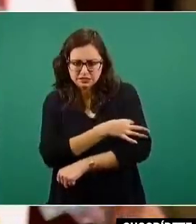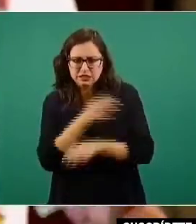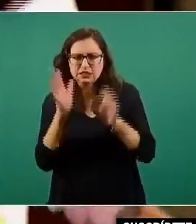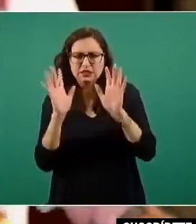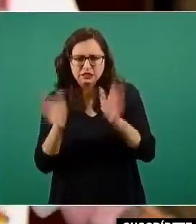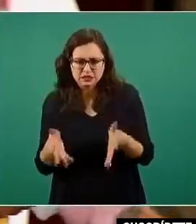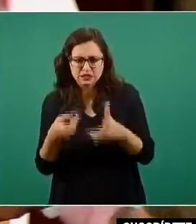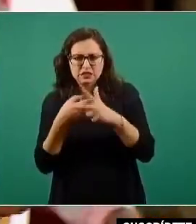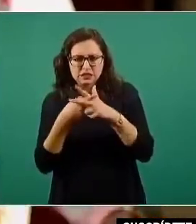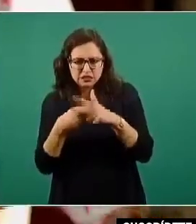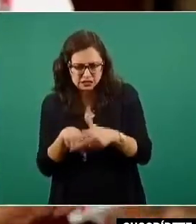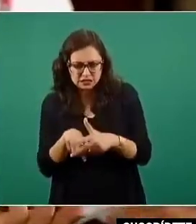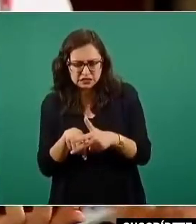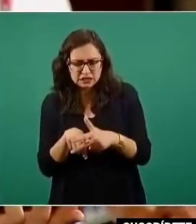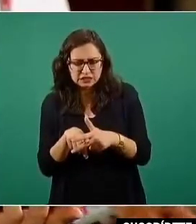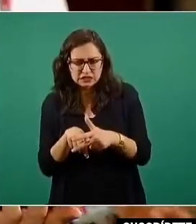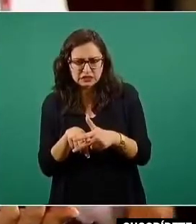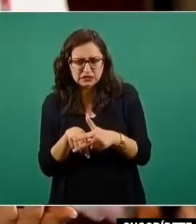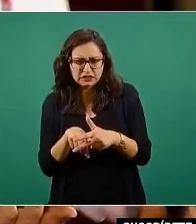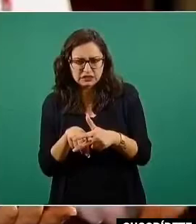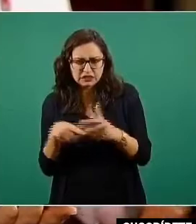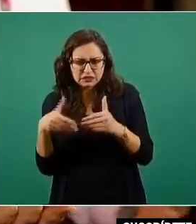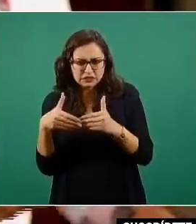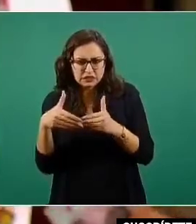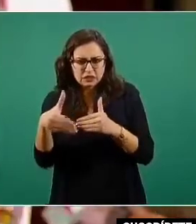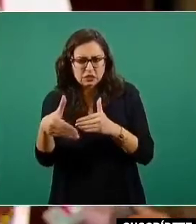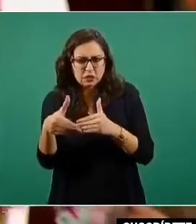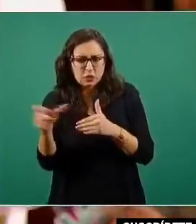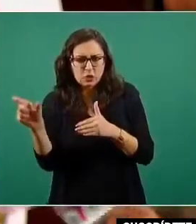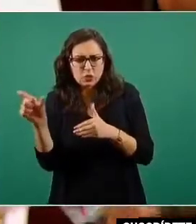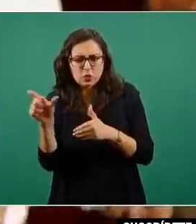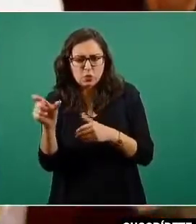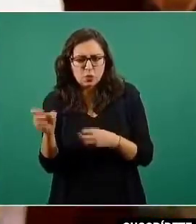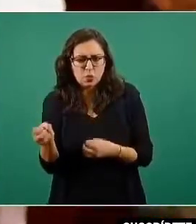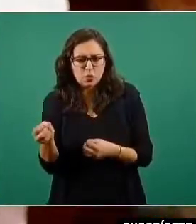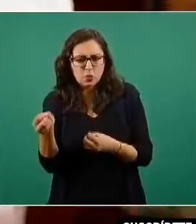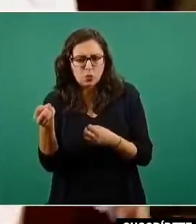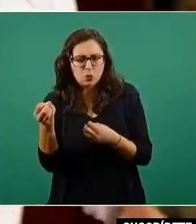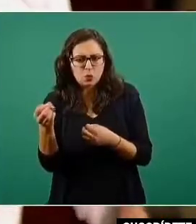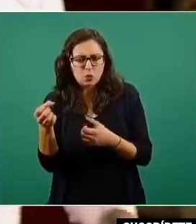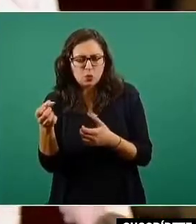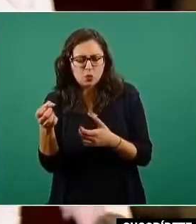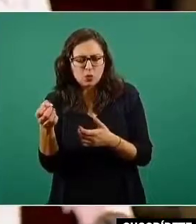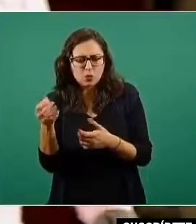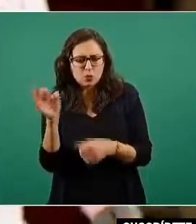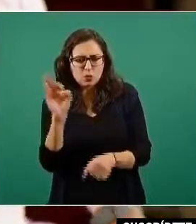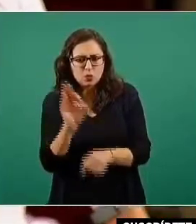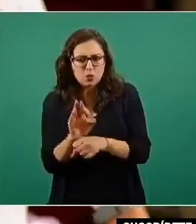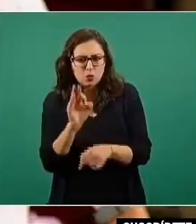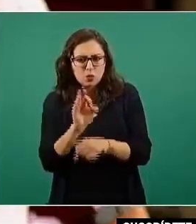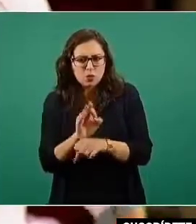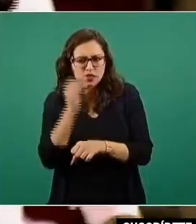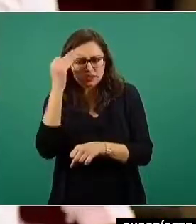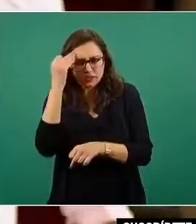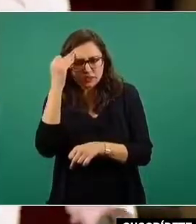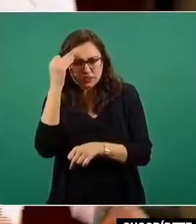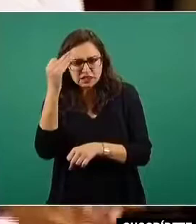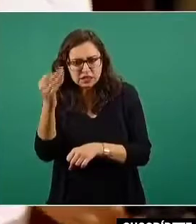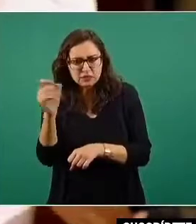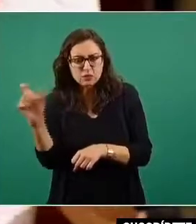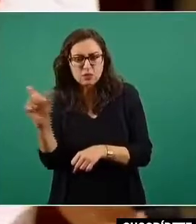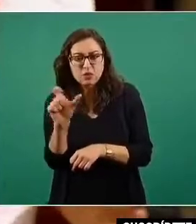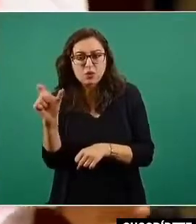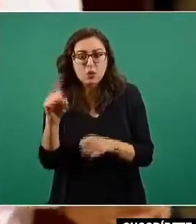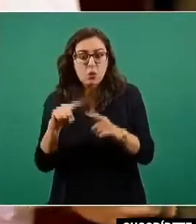todo esto. ¿Cuál es su duración? ¿Cuál es su duración? Porque si hoy están vacunando y dentro de un año dicen, ¿qué